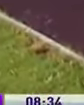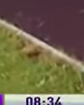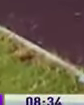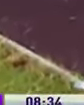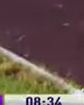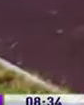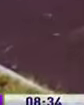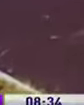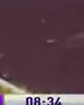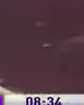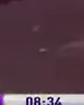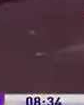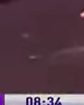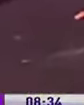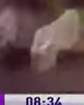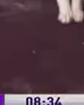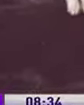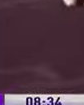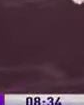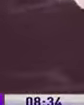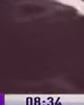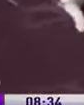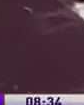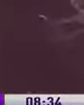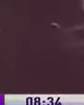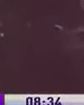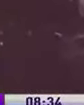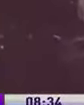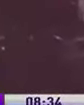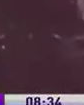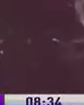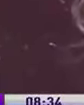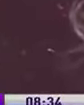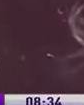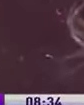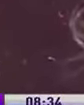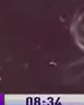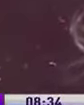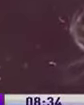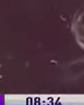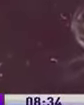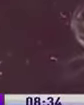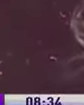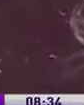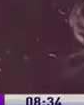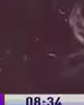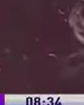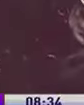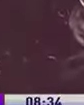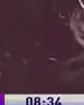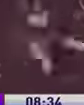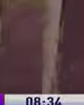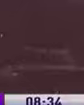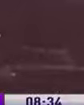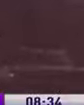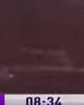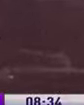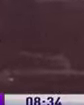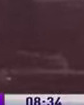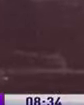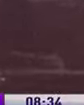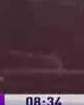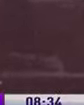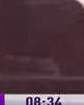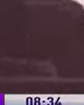las puntas, ¿verdad? vecinito. ¿Y cómo se llama? Cachi. ¿Ah? se llamará, vecino? Perrito. ¿A cuánto le toca al